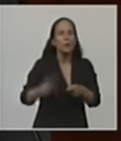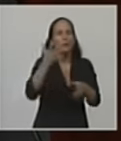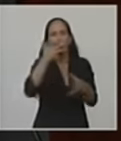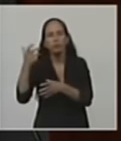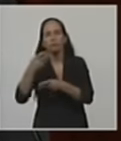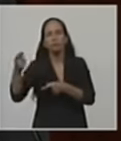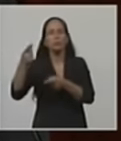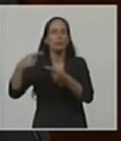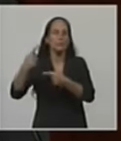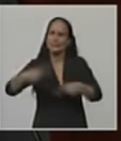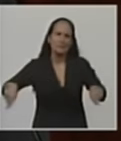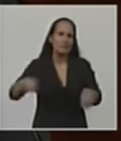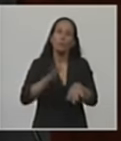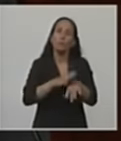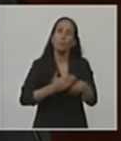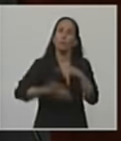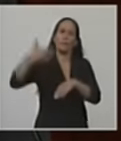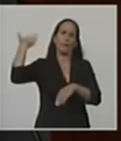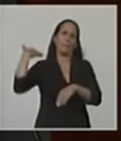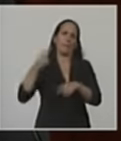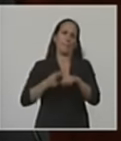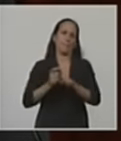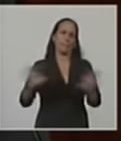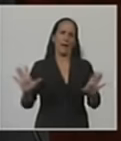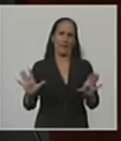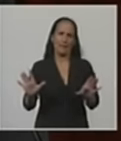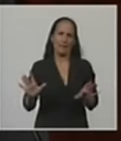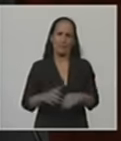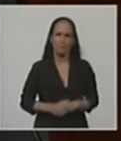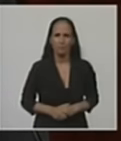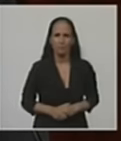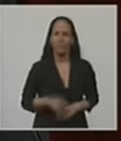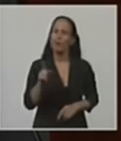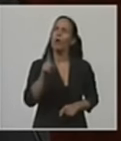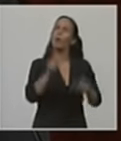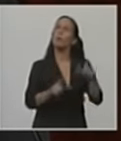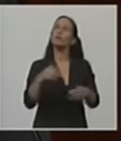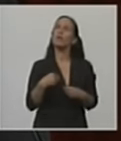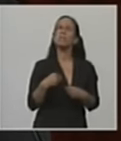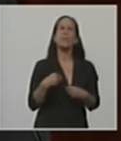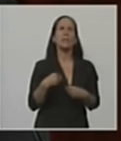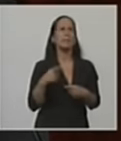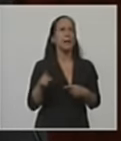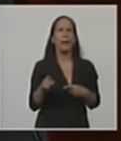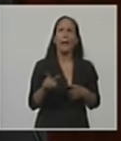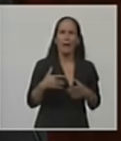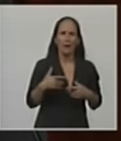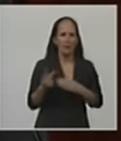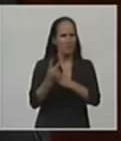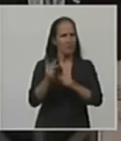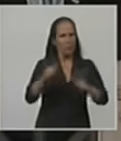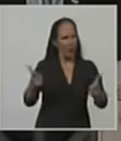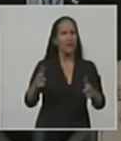malas políticas. La inseguridad no es una sensación, es un flagelo que ha sido